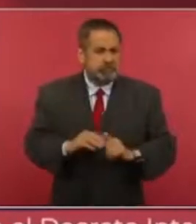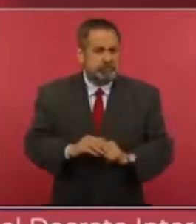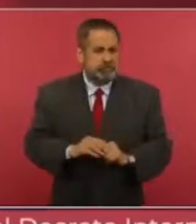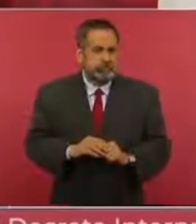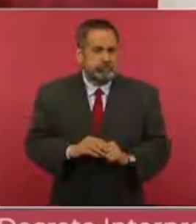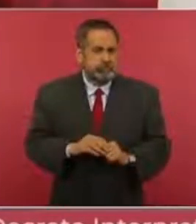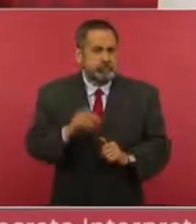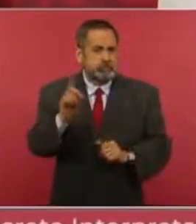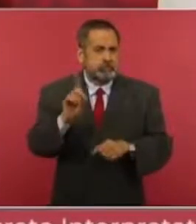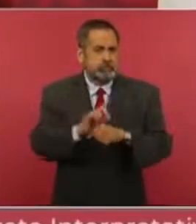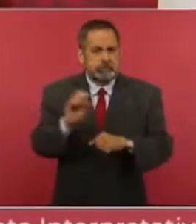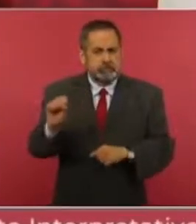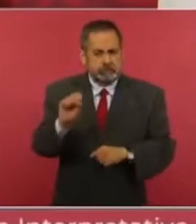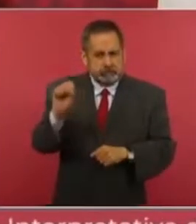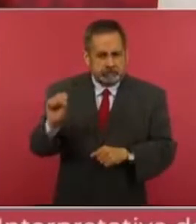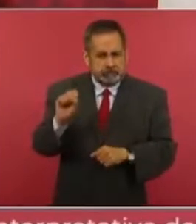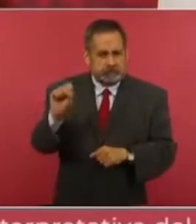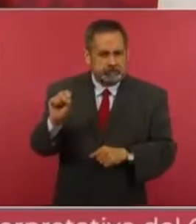el sábado.